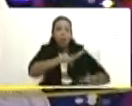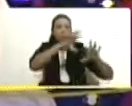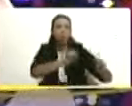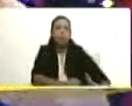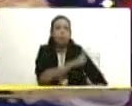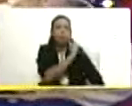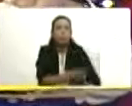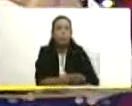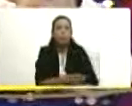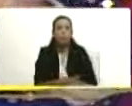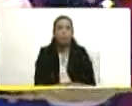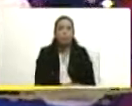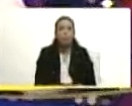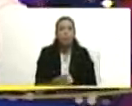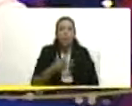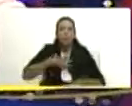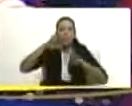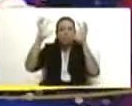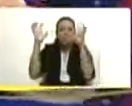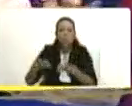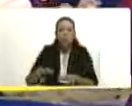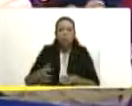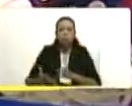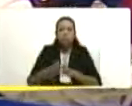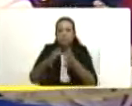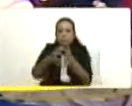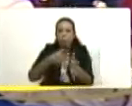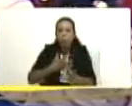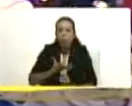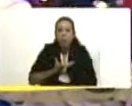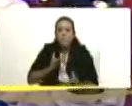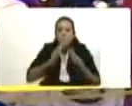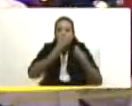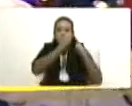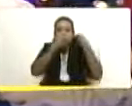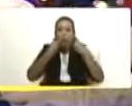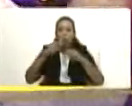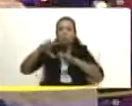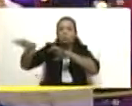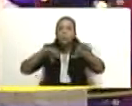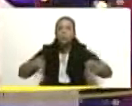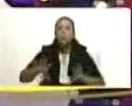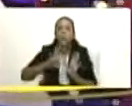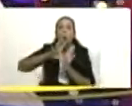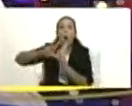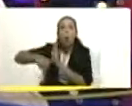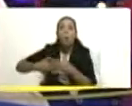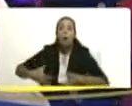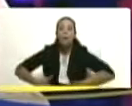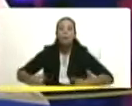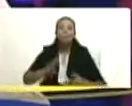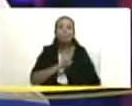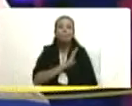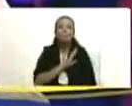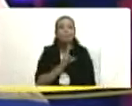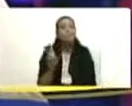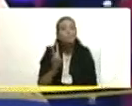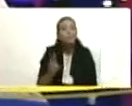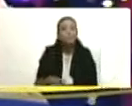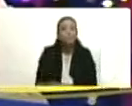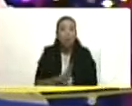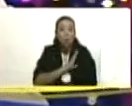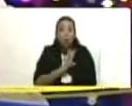de Venezuela para clavar sus garras, desmembrar el país en 20 pedazos y robar la riqueza que